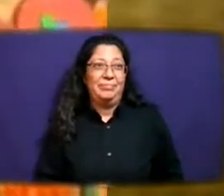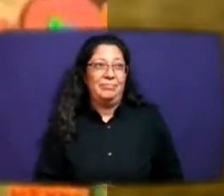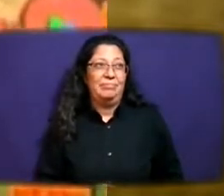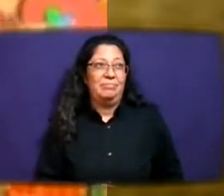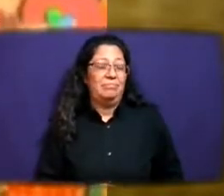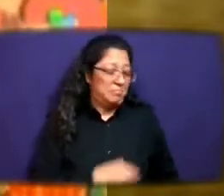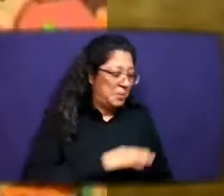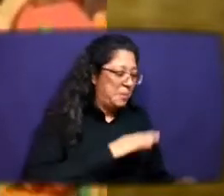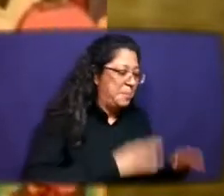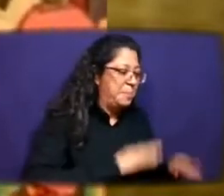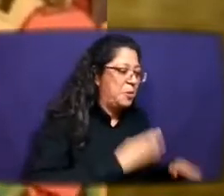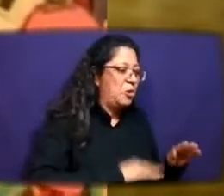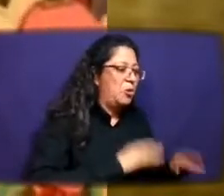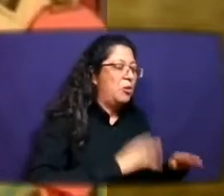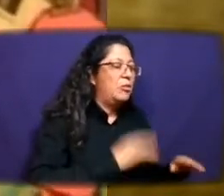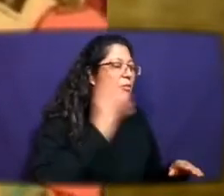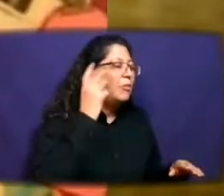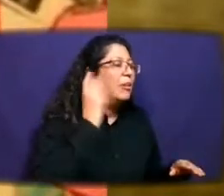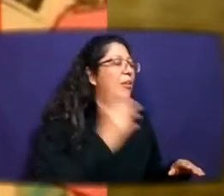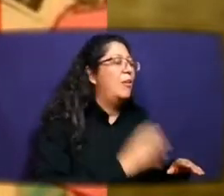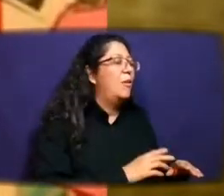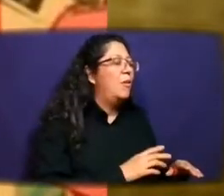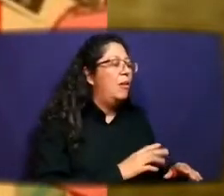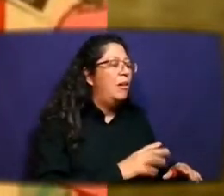Tambores suenan en la radio.